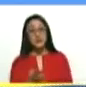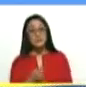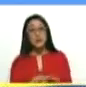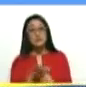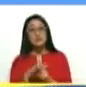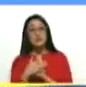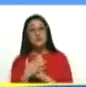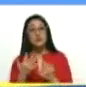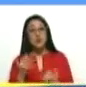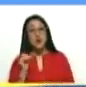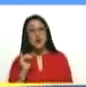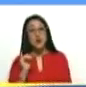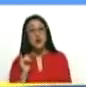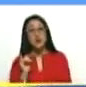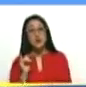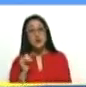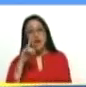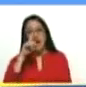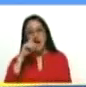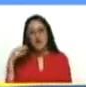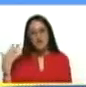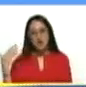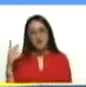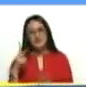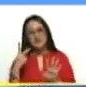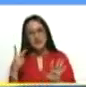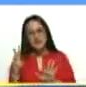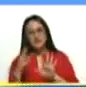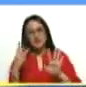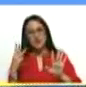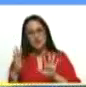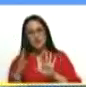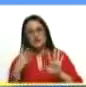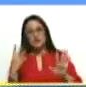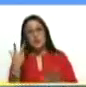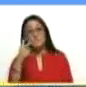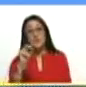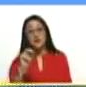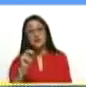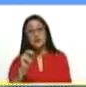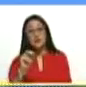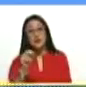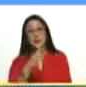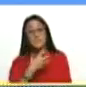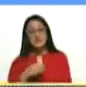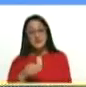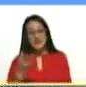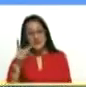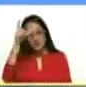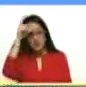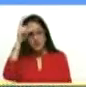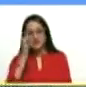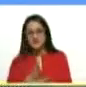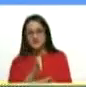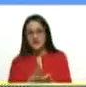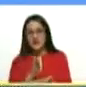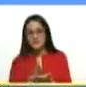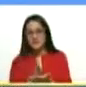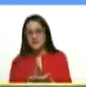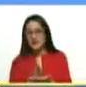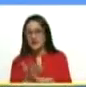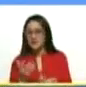que vivimos, en los años 17, 18, 19, 20, el presidente Erdogan siempre estuvo